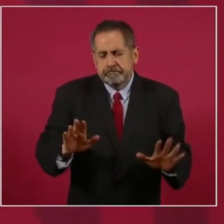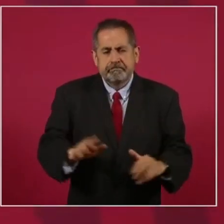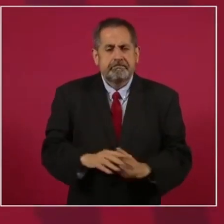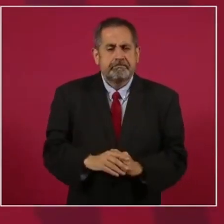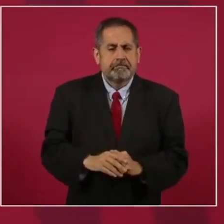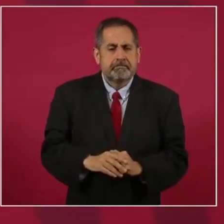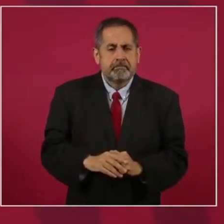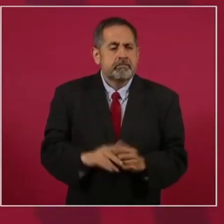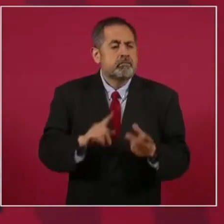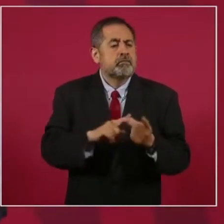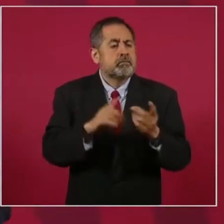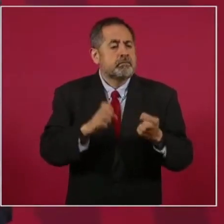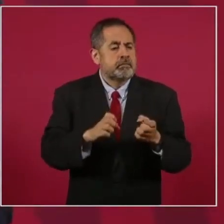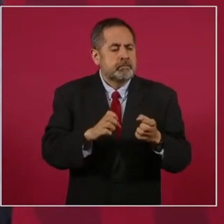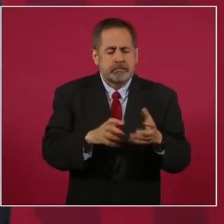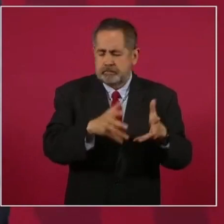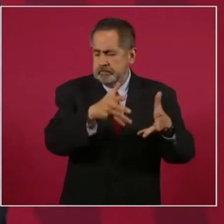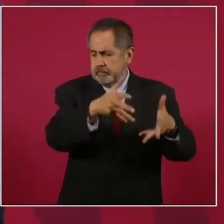en donde están,